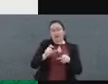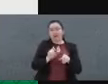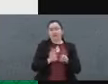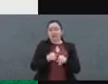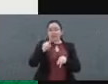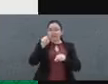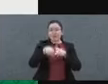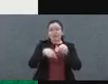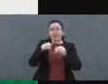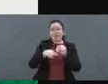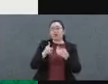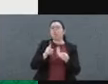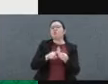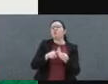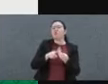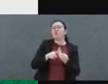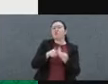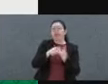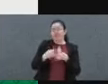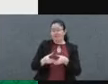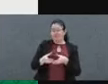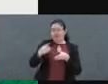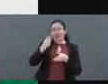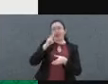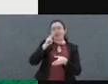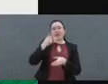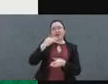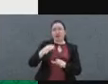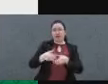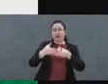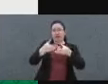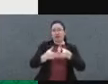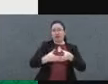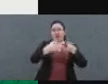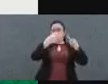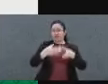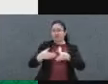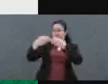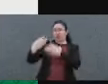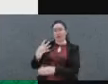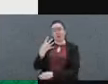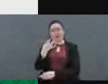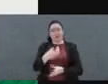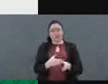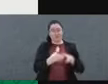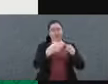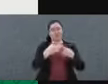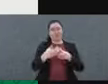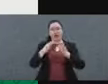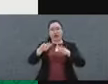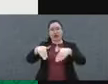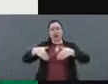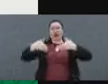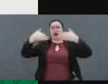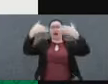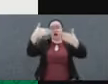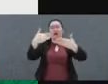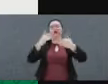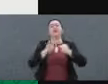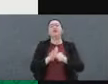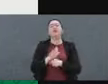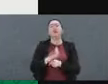los filtros. Los filtros son esos 4 tanques que están en la parte posterior del